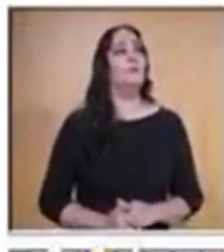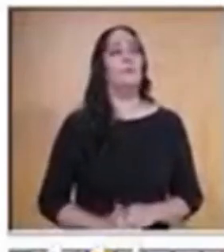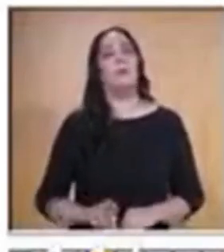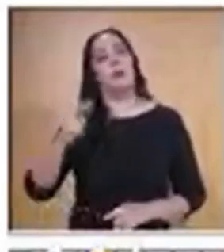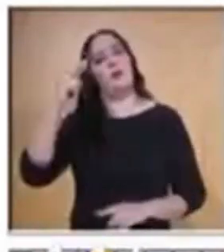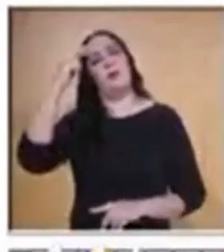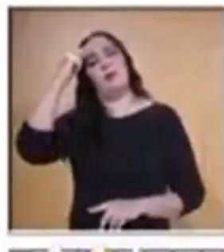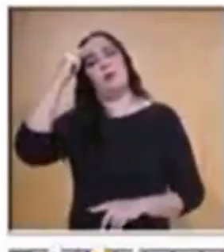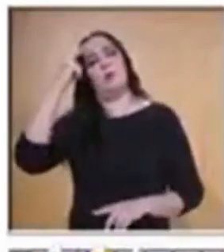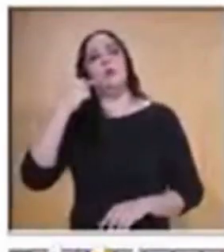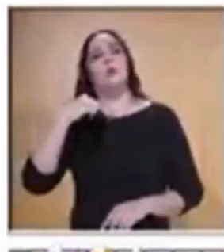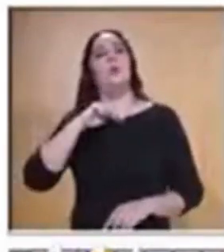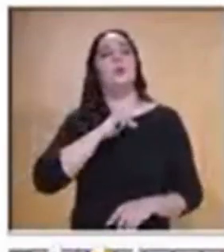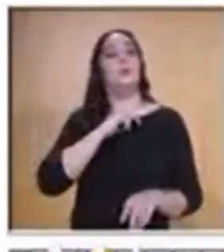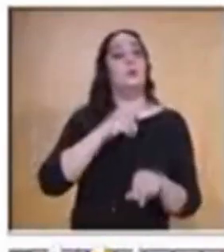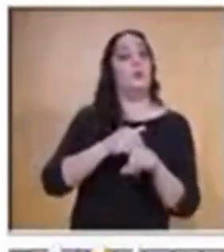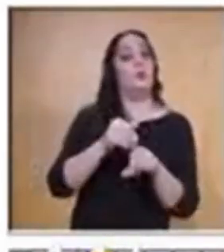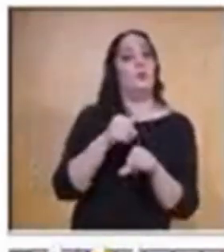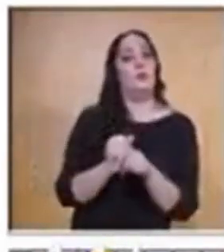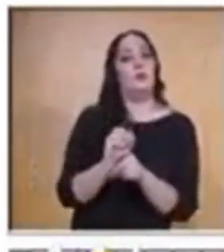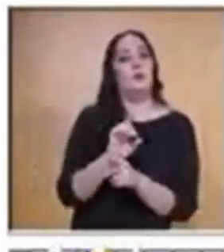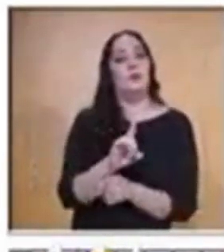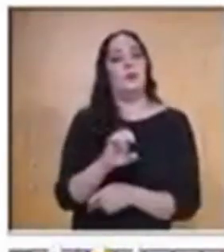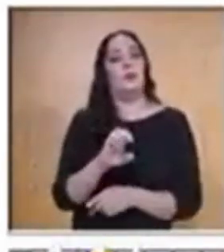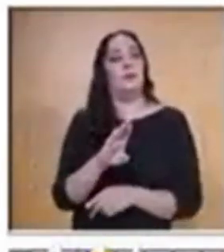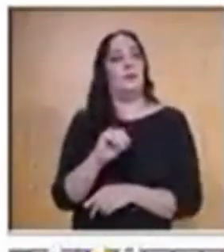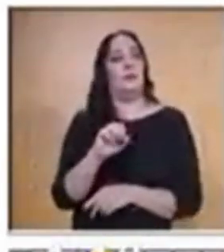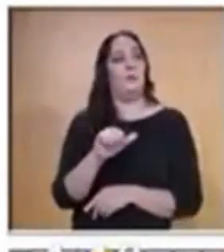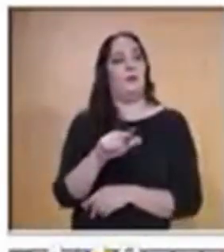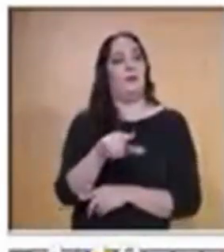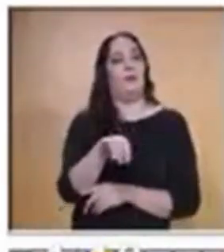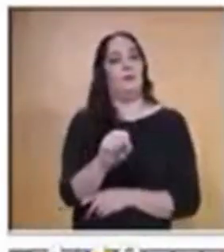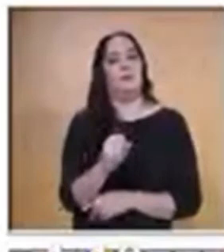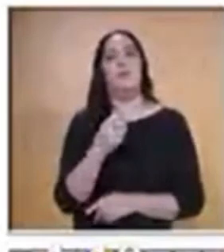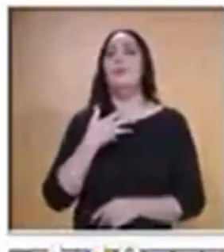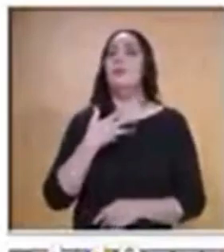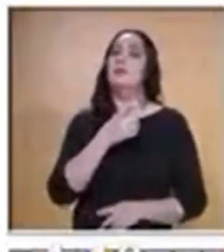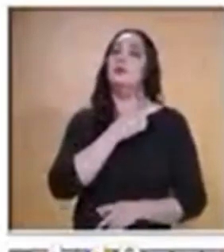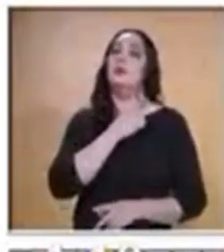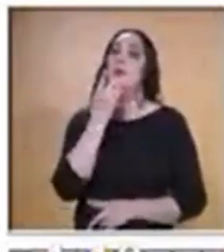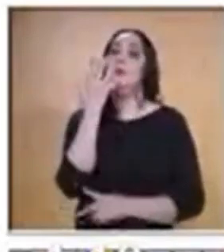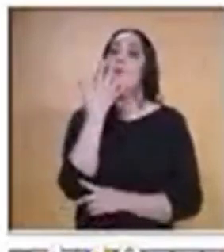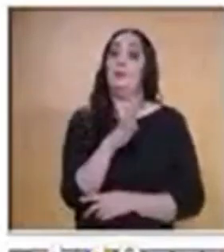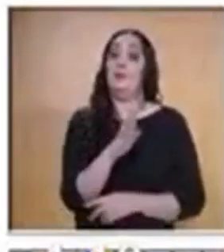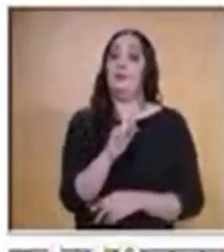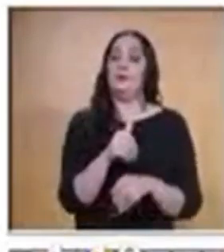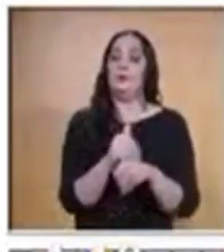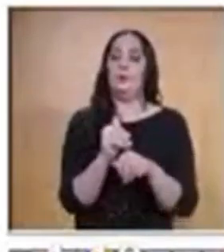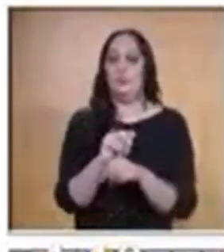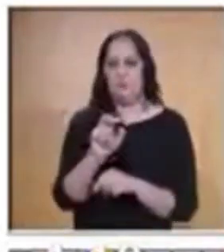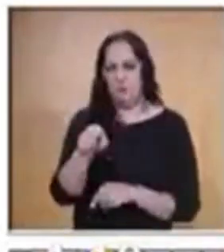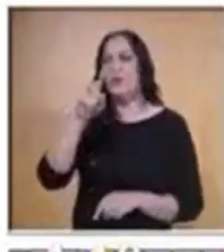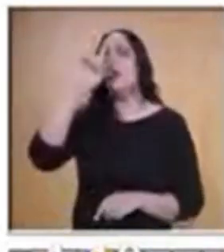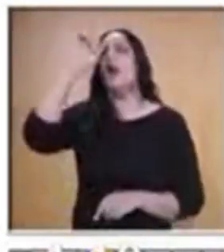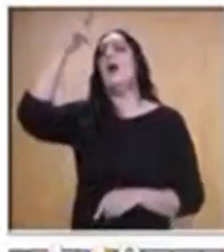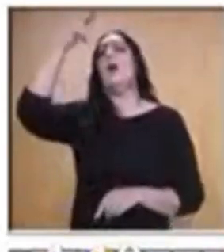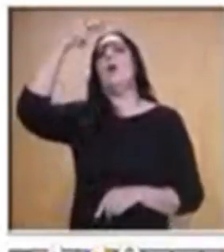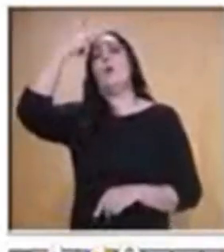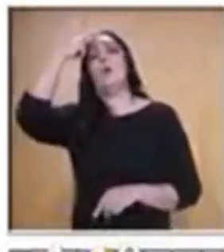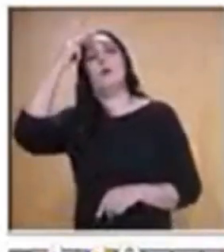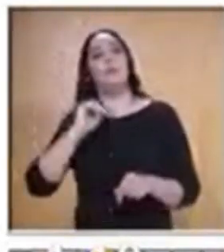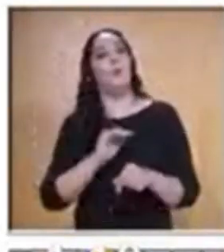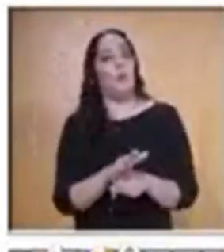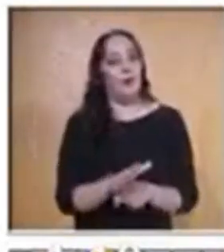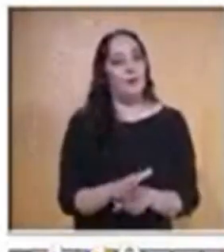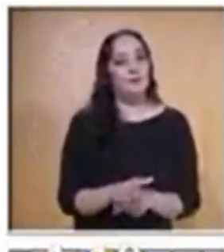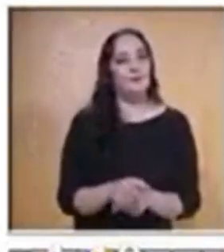Recordemos que nuestro sistema de numeración decimal, como su nombre lo indica, cuenta solo con 10 números. ¿Recuerdas cuáles son esos 10 números?